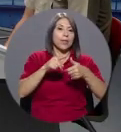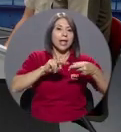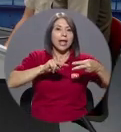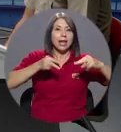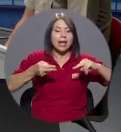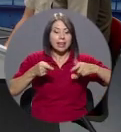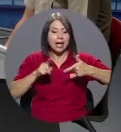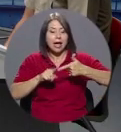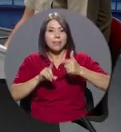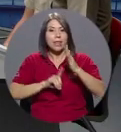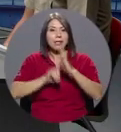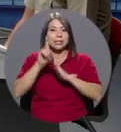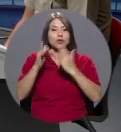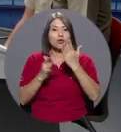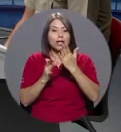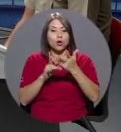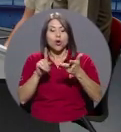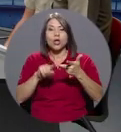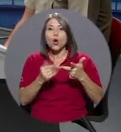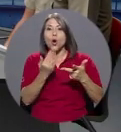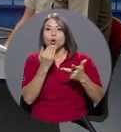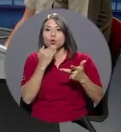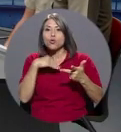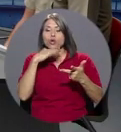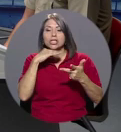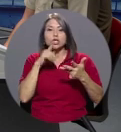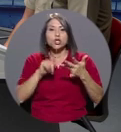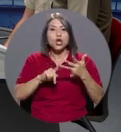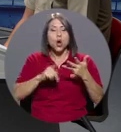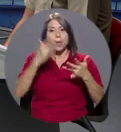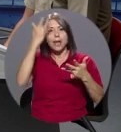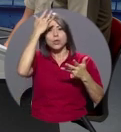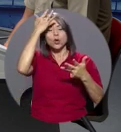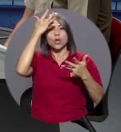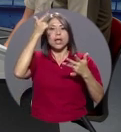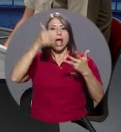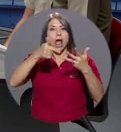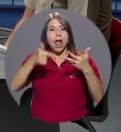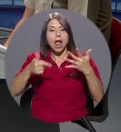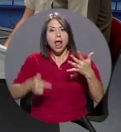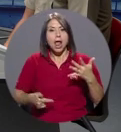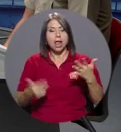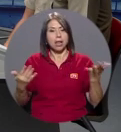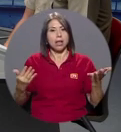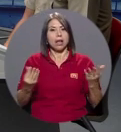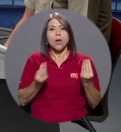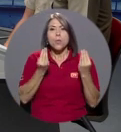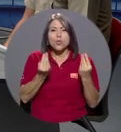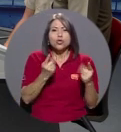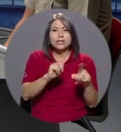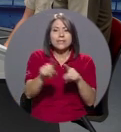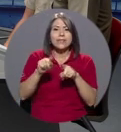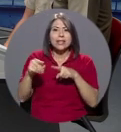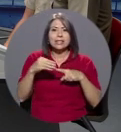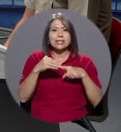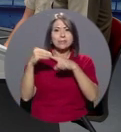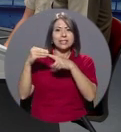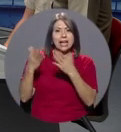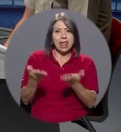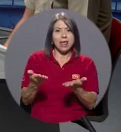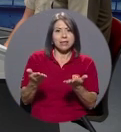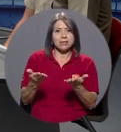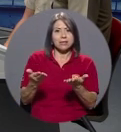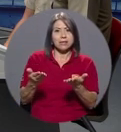tema de genética, desarrollo tecnológico, nutrición, patología, etcétera. Un montón de especialidades